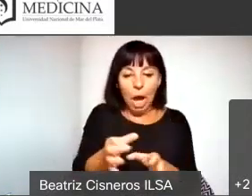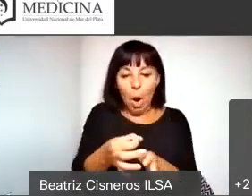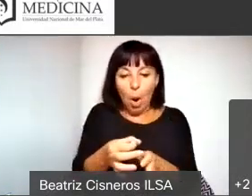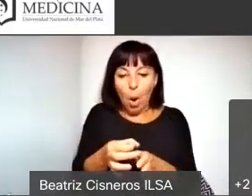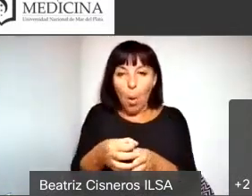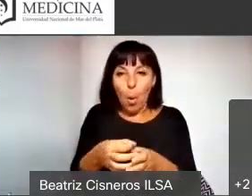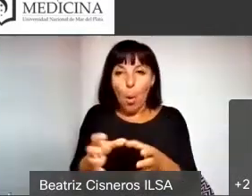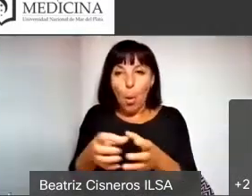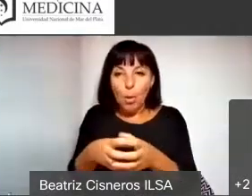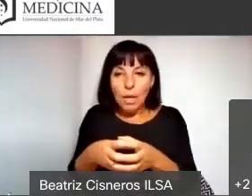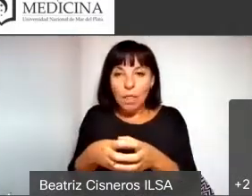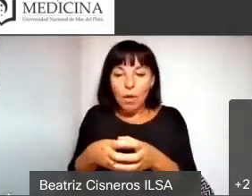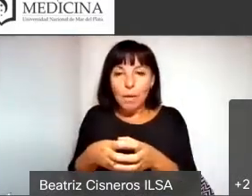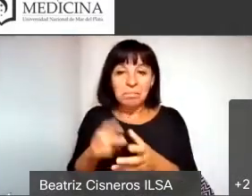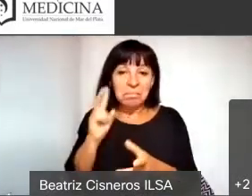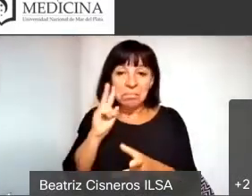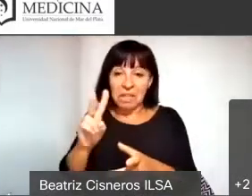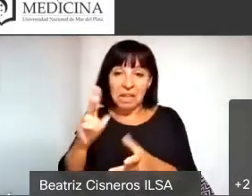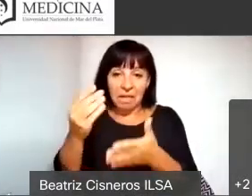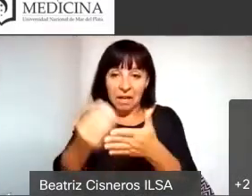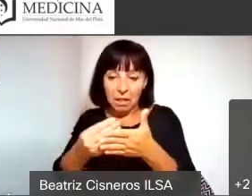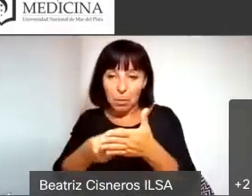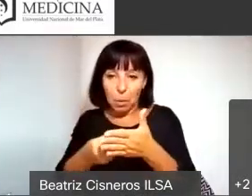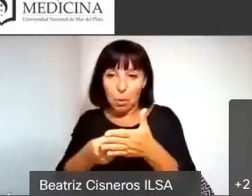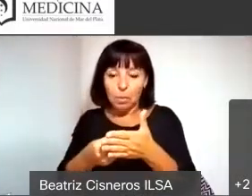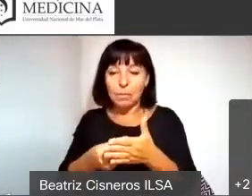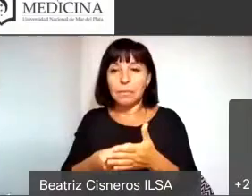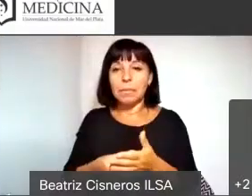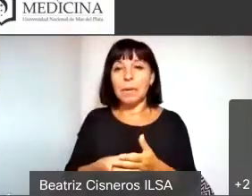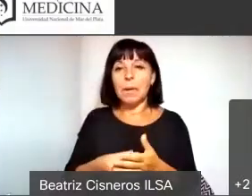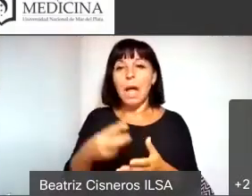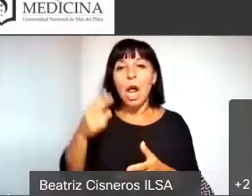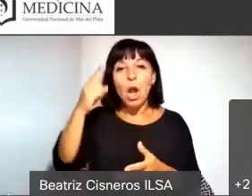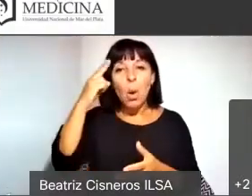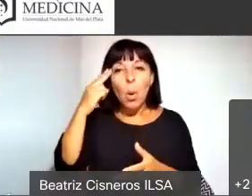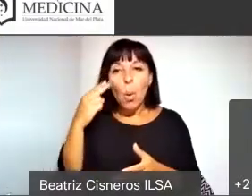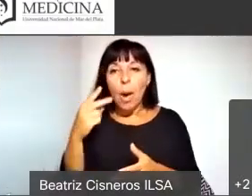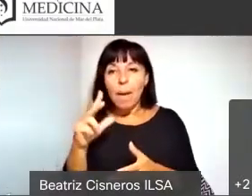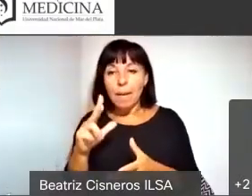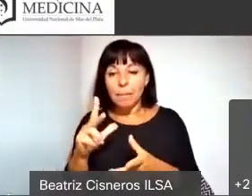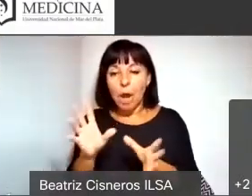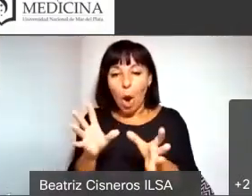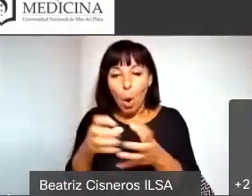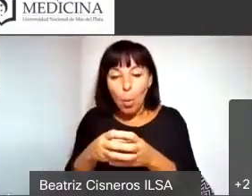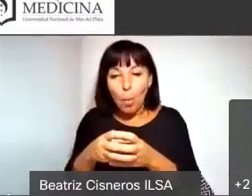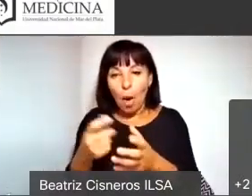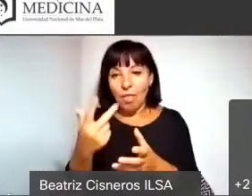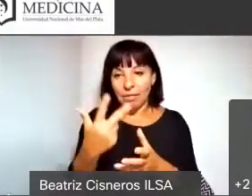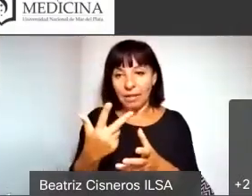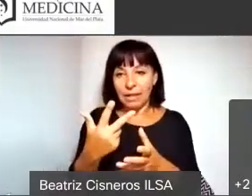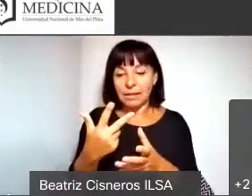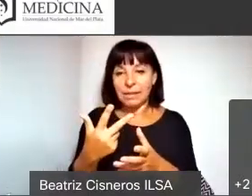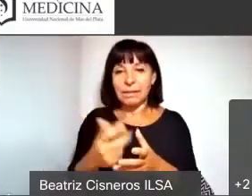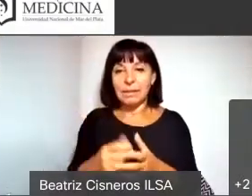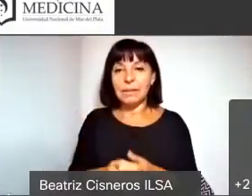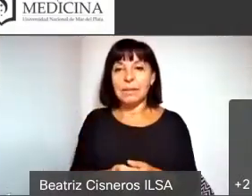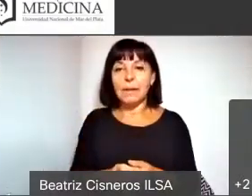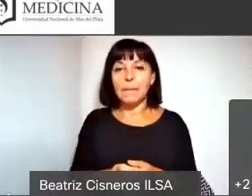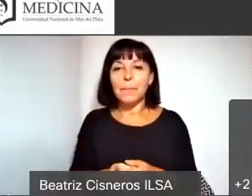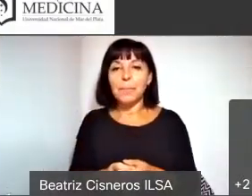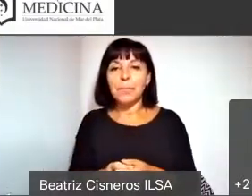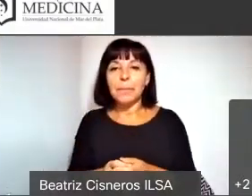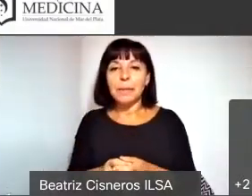de raquis. ¿Qué es lo que se puede ver bien en esta figura? ¿Sí? 9 tripletes de una proteína, 9 tripletes